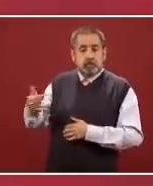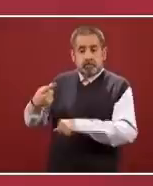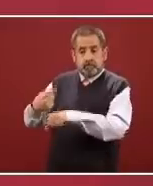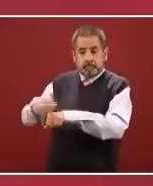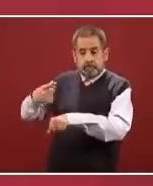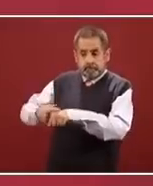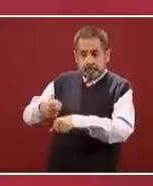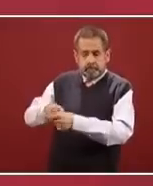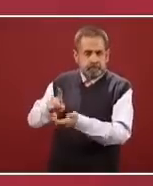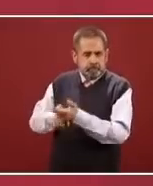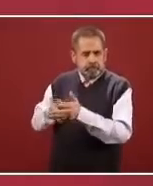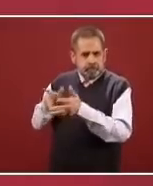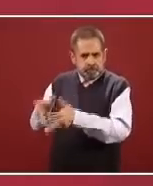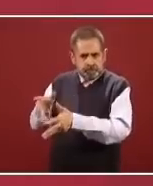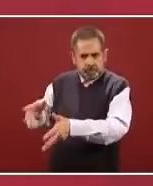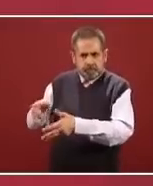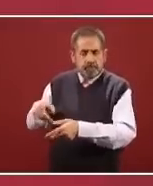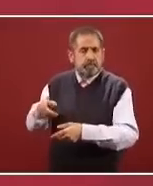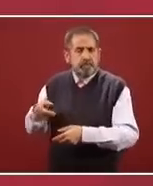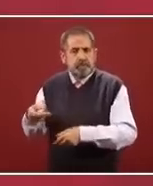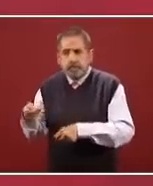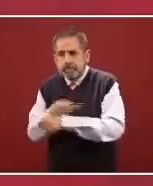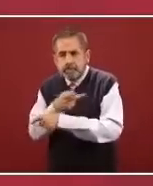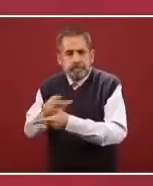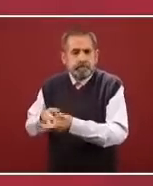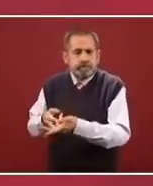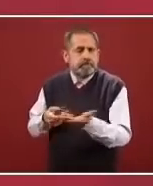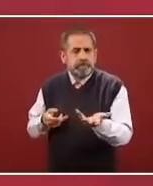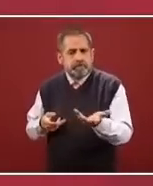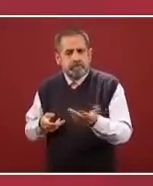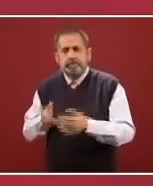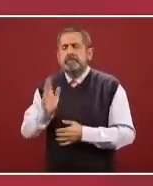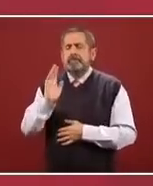pacientes que normalmente se atendían en esos hospitales. Se han